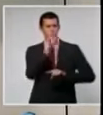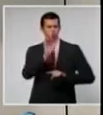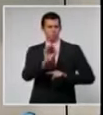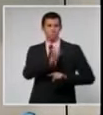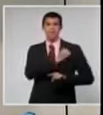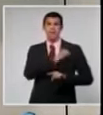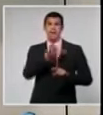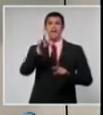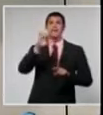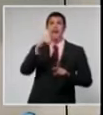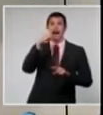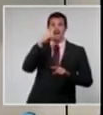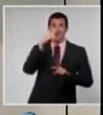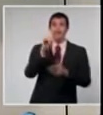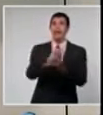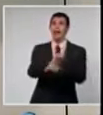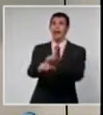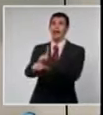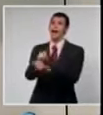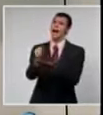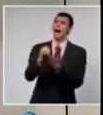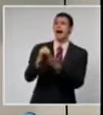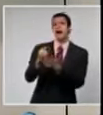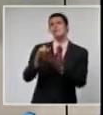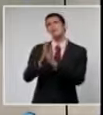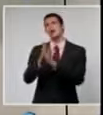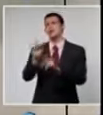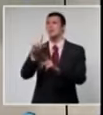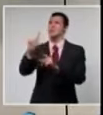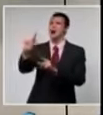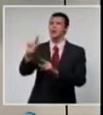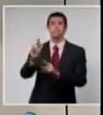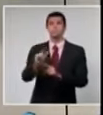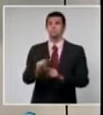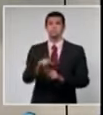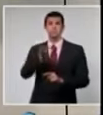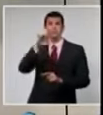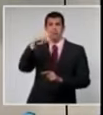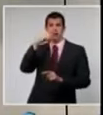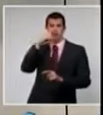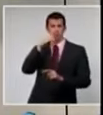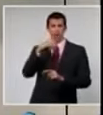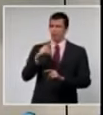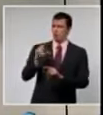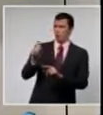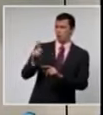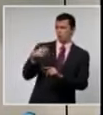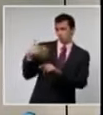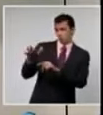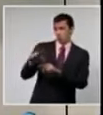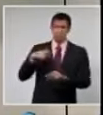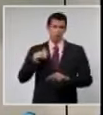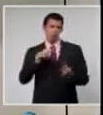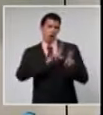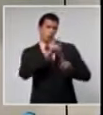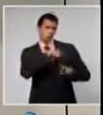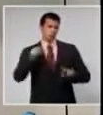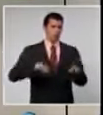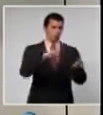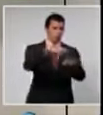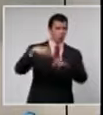es importante recordar que la orden de matar al general iraní Qasem Soleimani indicada por Trump no es un hecho aislado ni